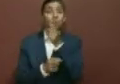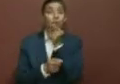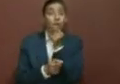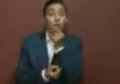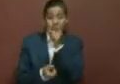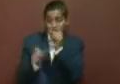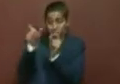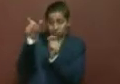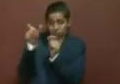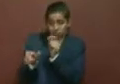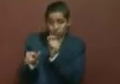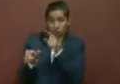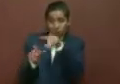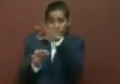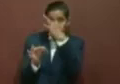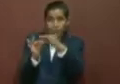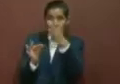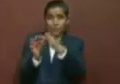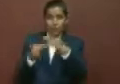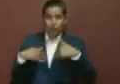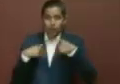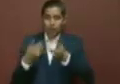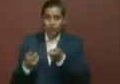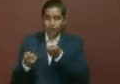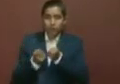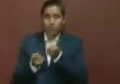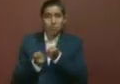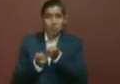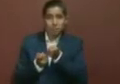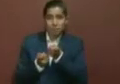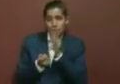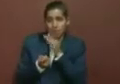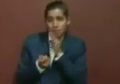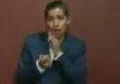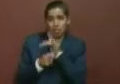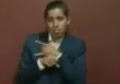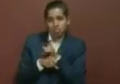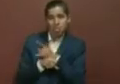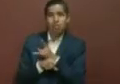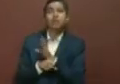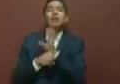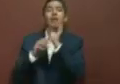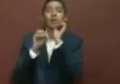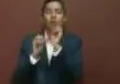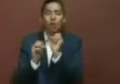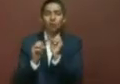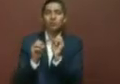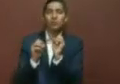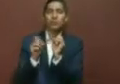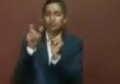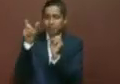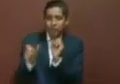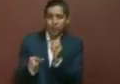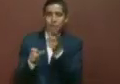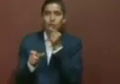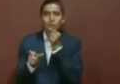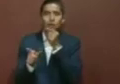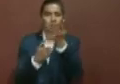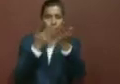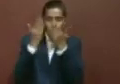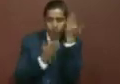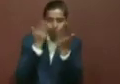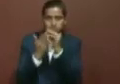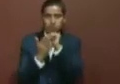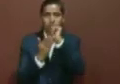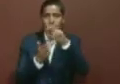no cumplió con los exámenes de control y confianza, que no pasó por los filtros de la academia y de